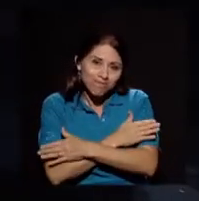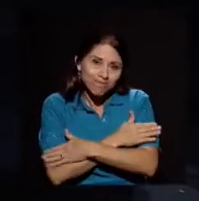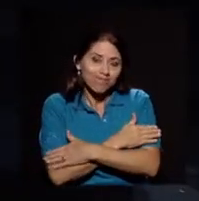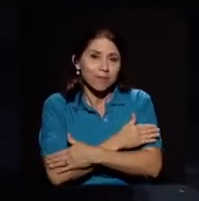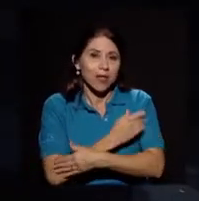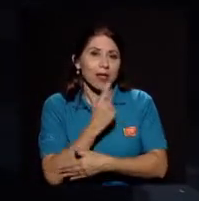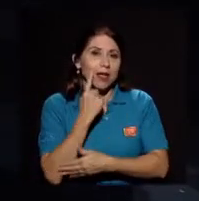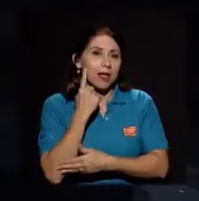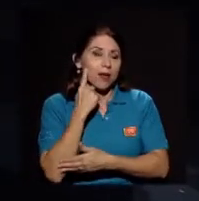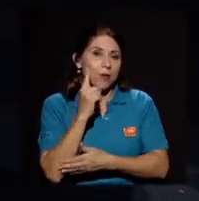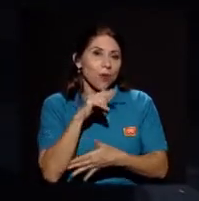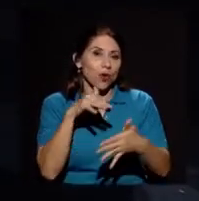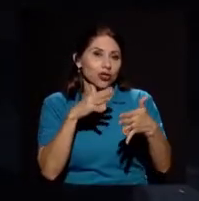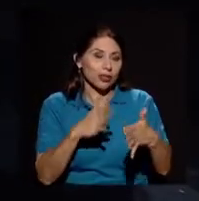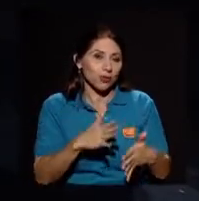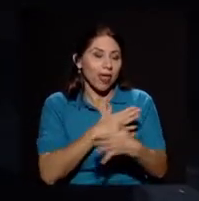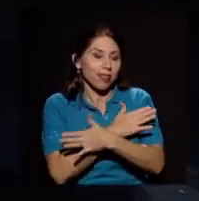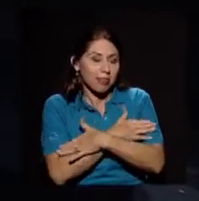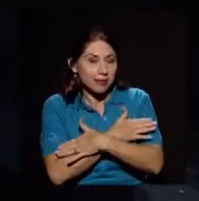estudiantes